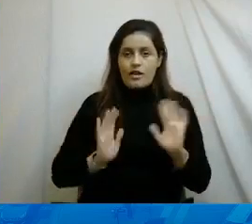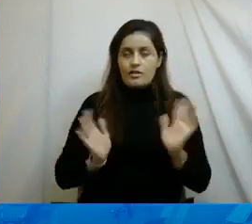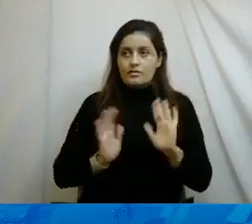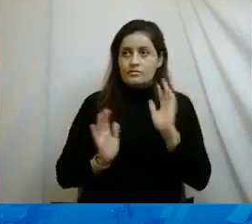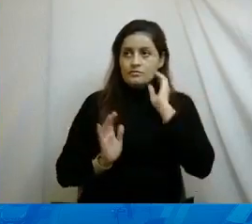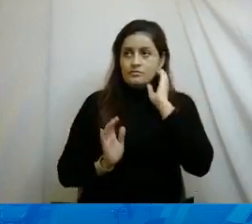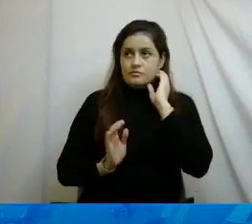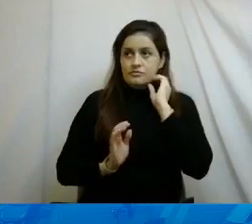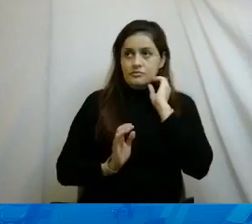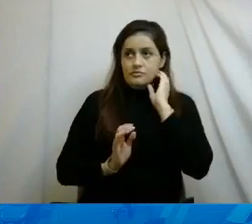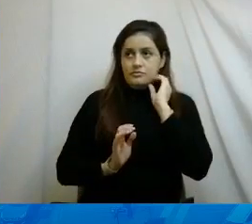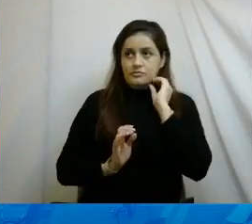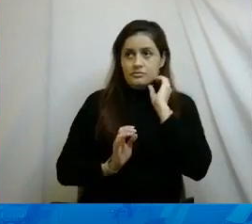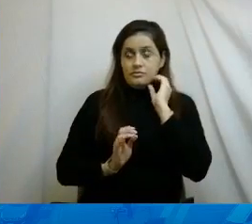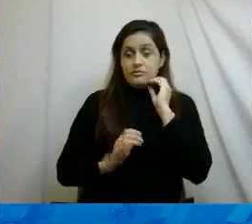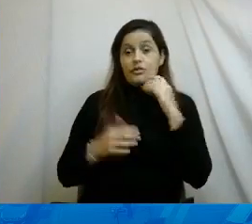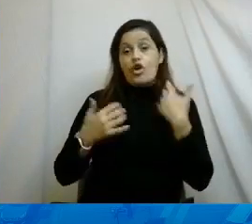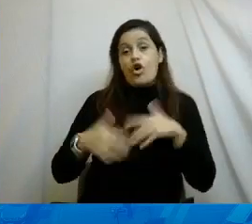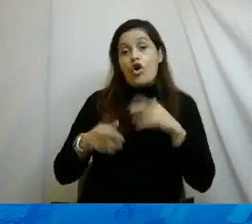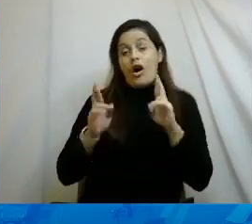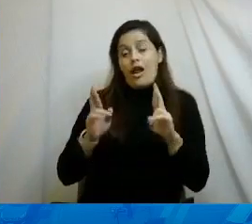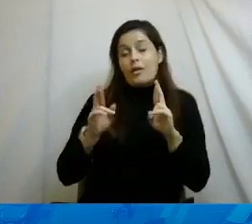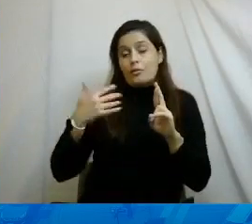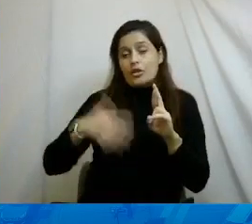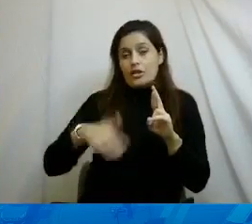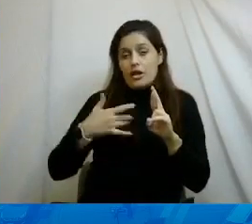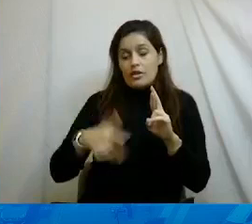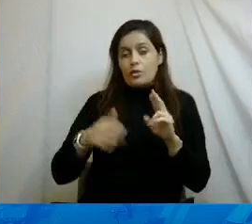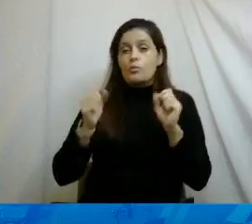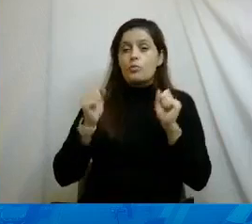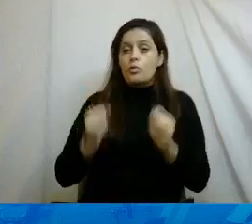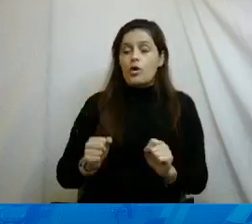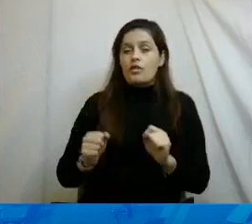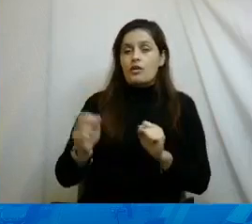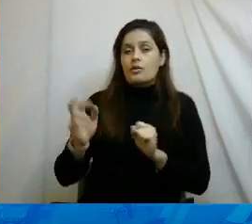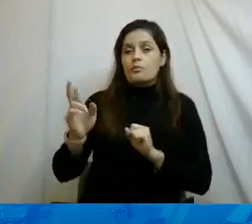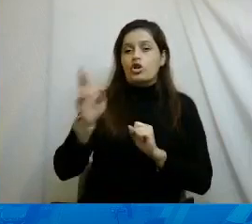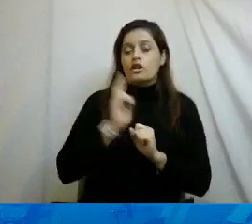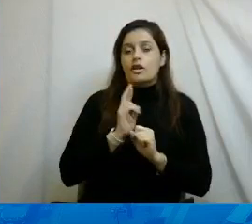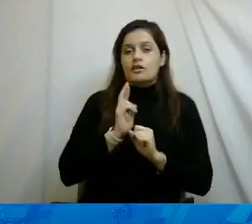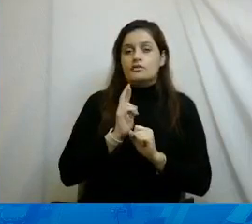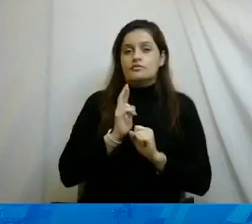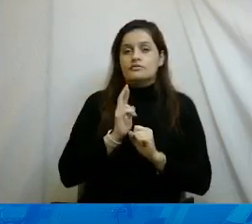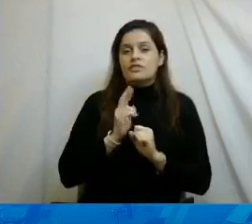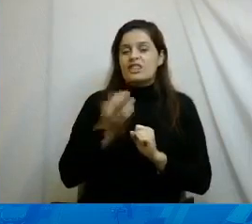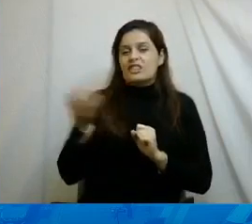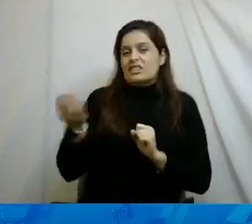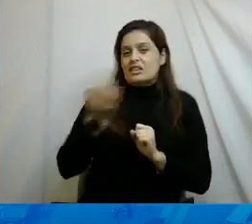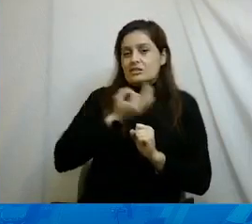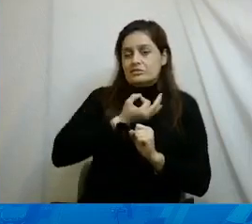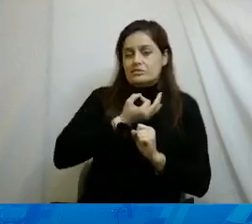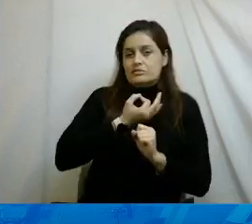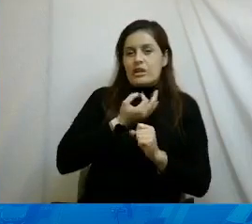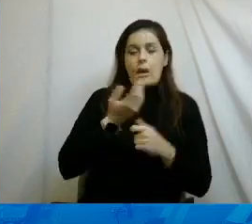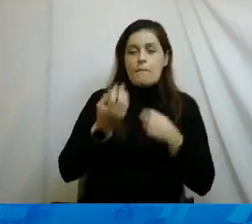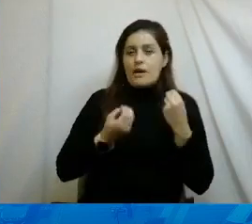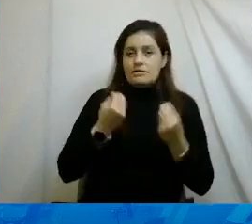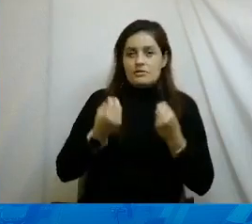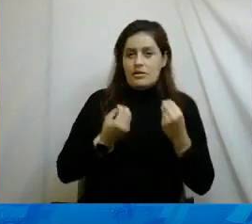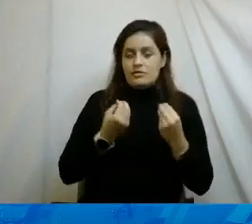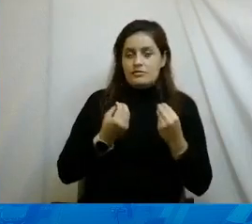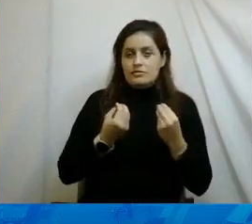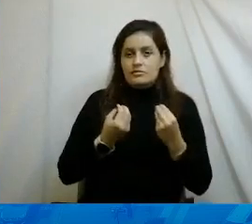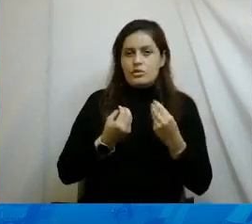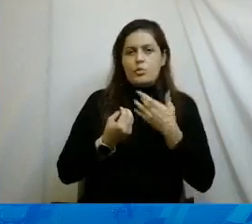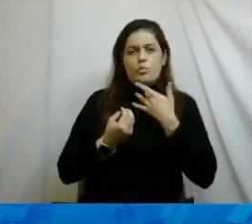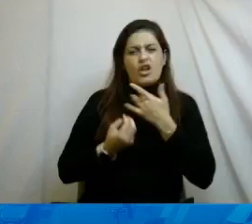Sería importante que desde la administración nos pudieran comentar, decir qué pasó,